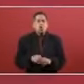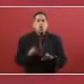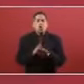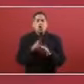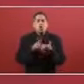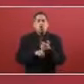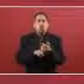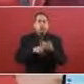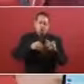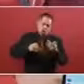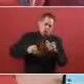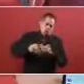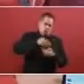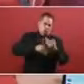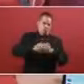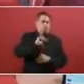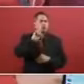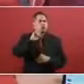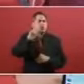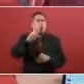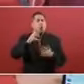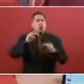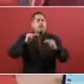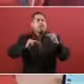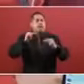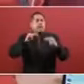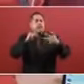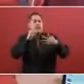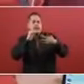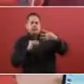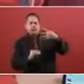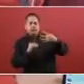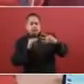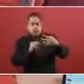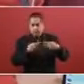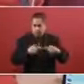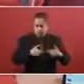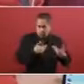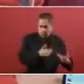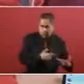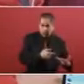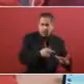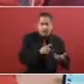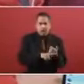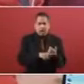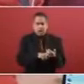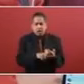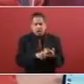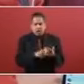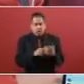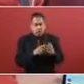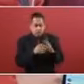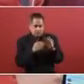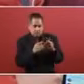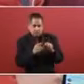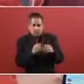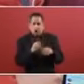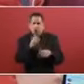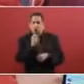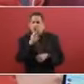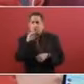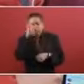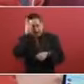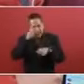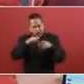nivel, cuando hablan de todos los funcionarios, de qué nivel estamos hablando? Personal de confianza, que creo que son de subdirector para